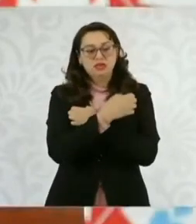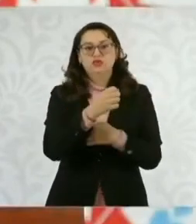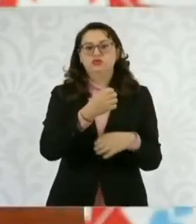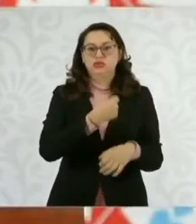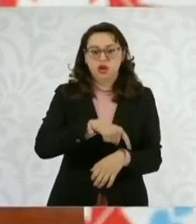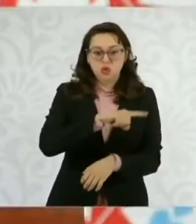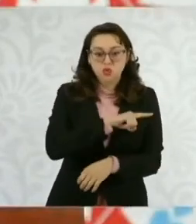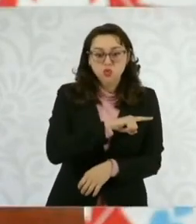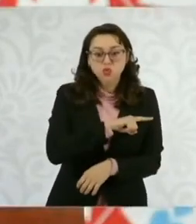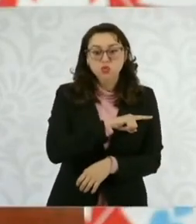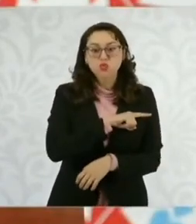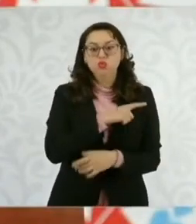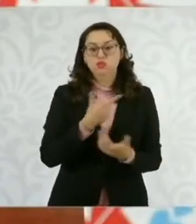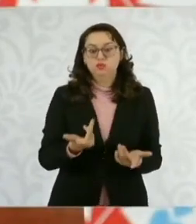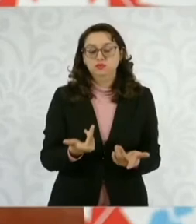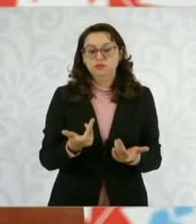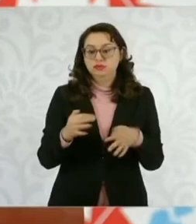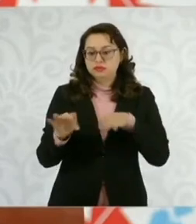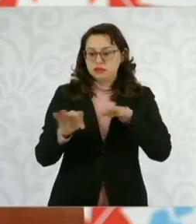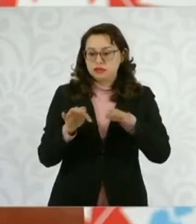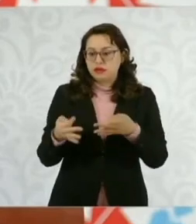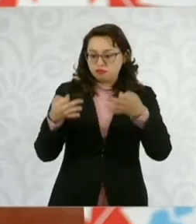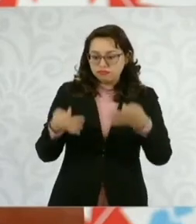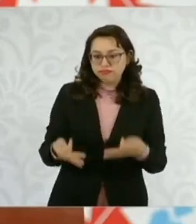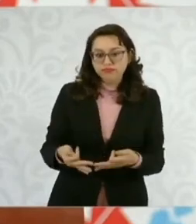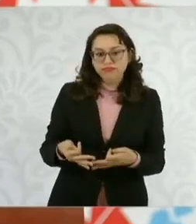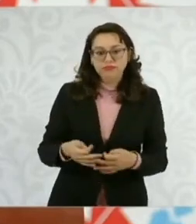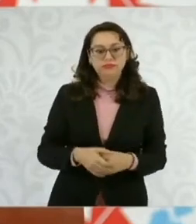educación, sean empleados formales.